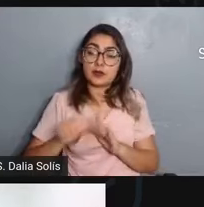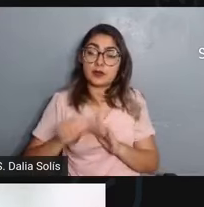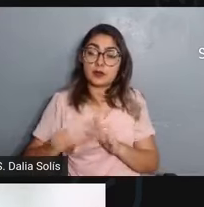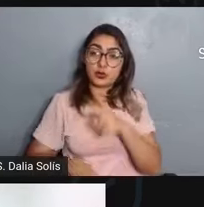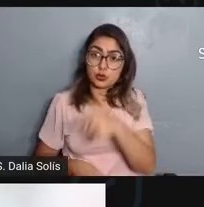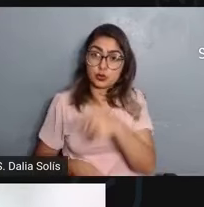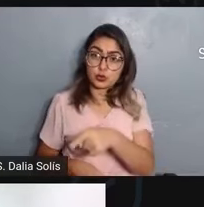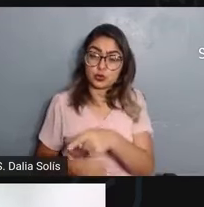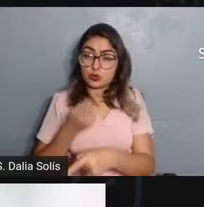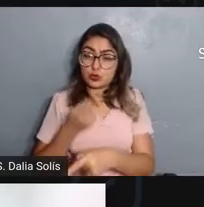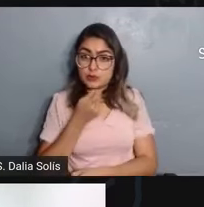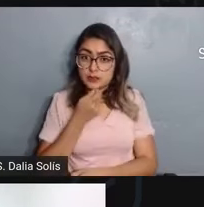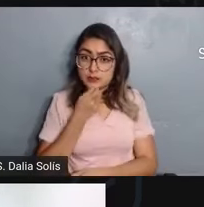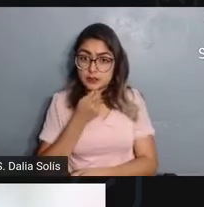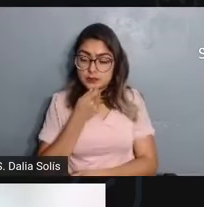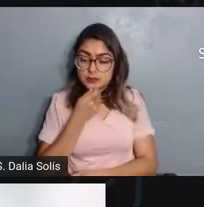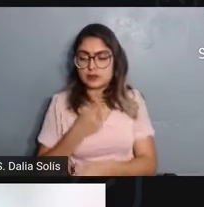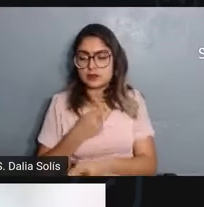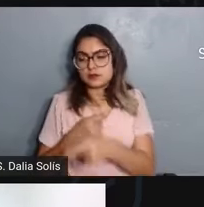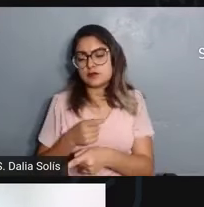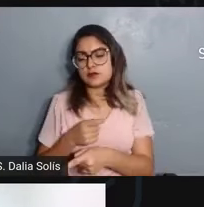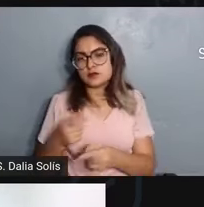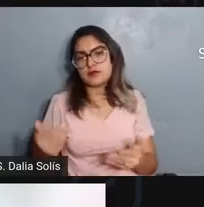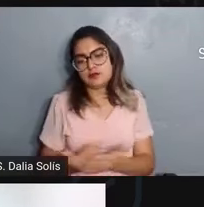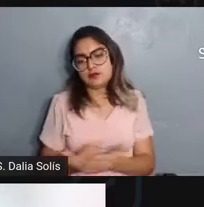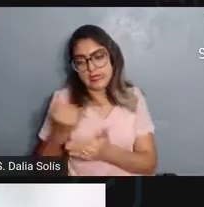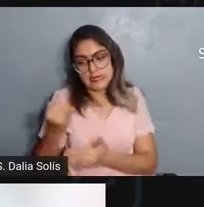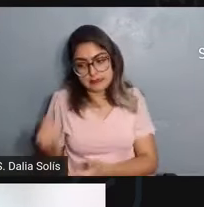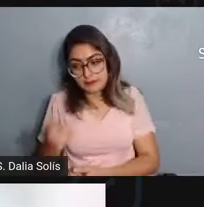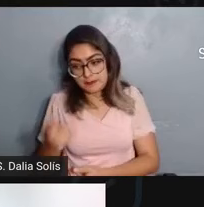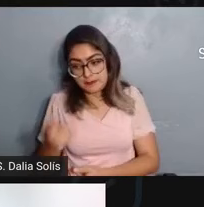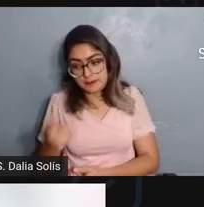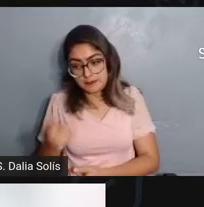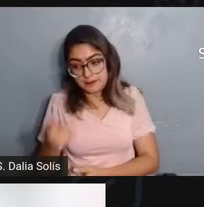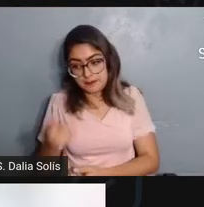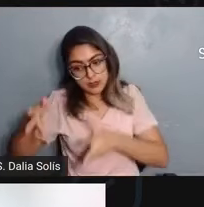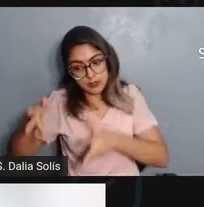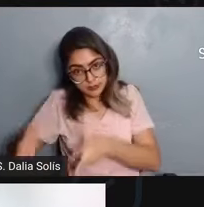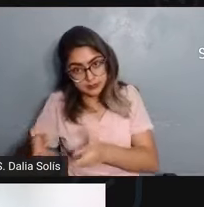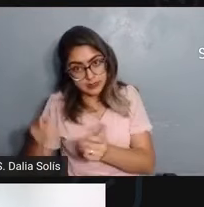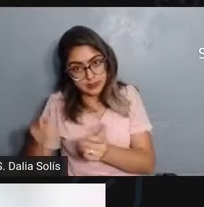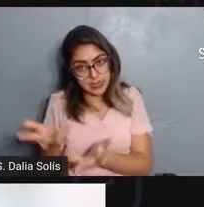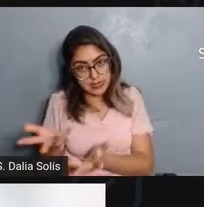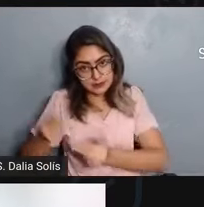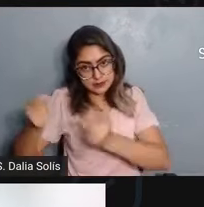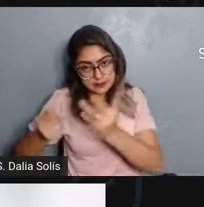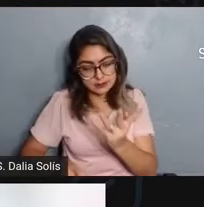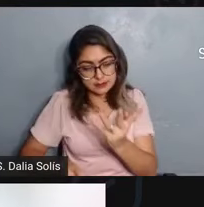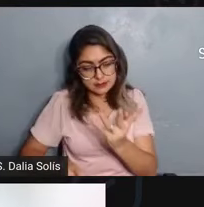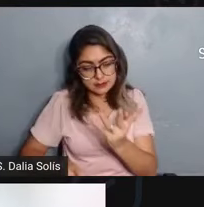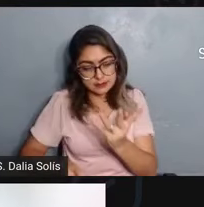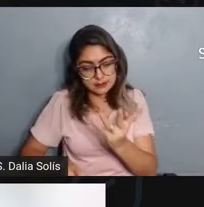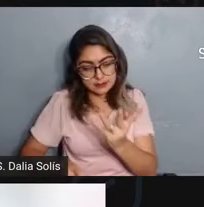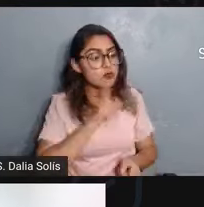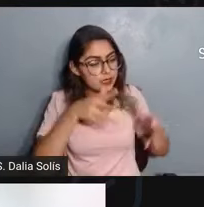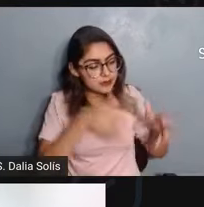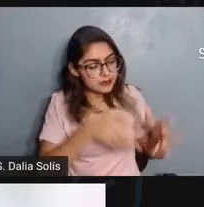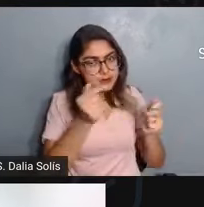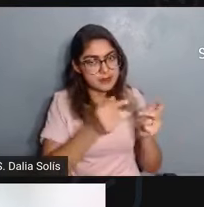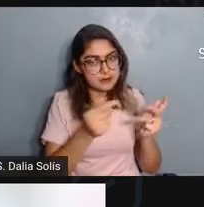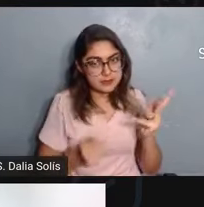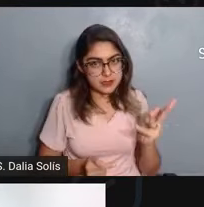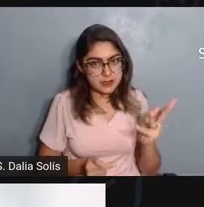vamos creciendo, vamos encontrando otra vez esta expresión a veces violenta o inequitativa